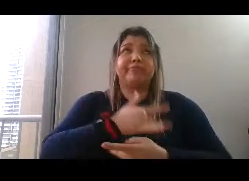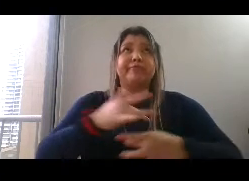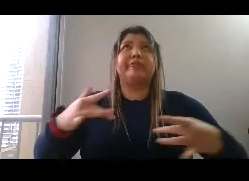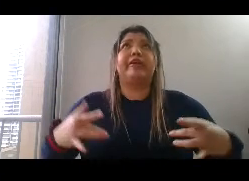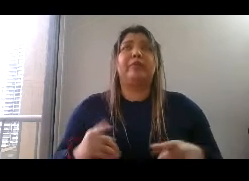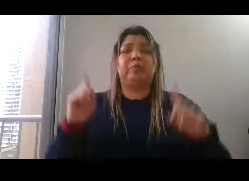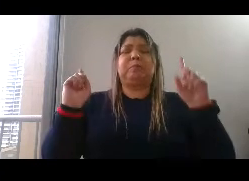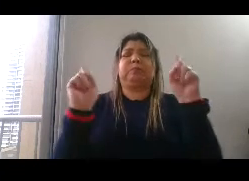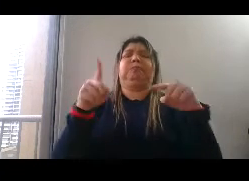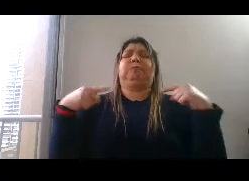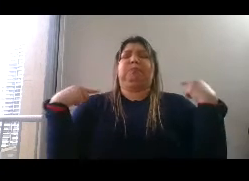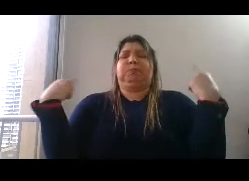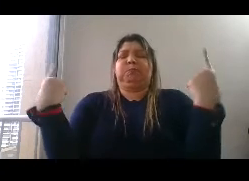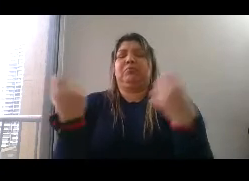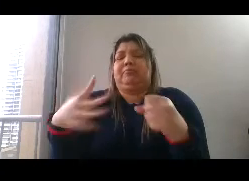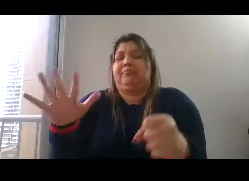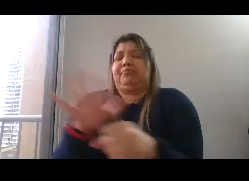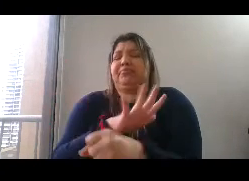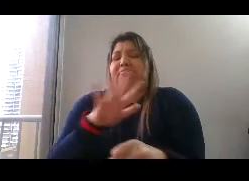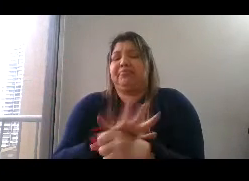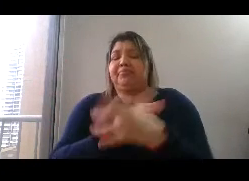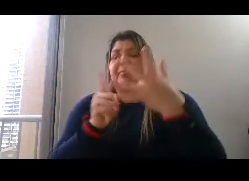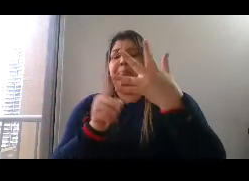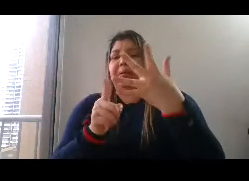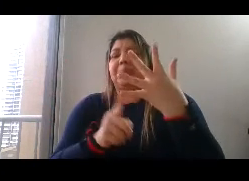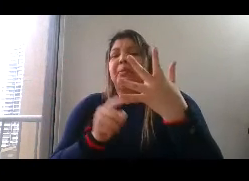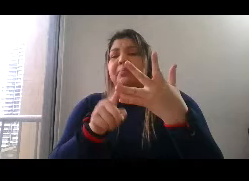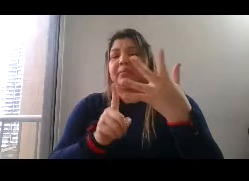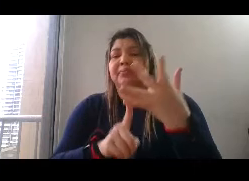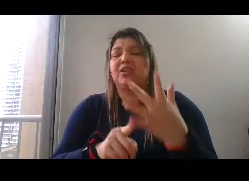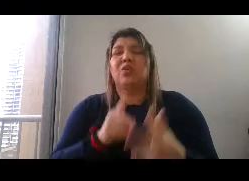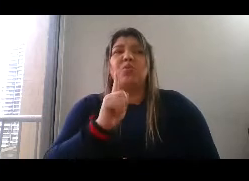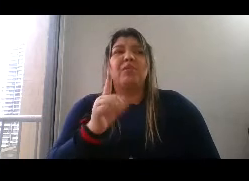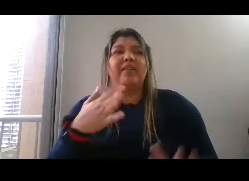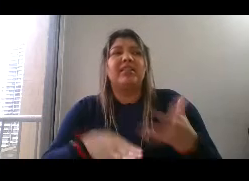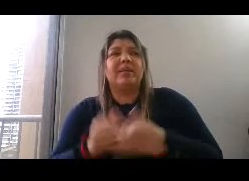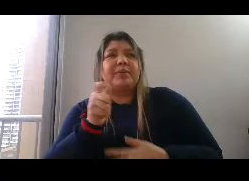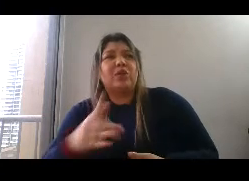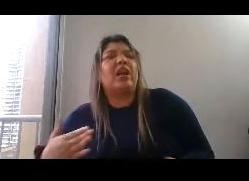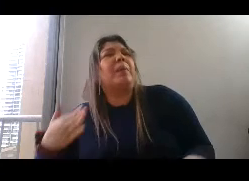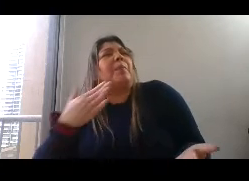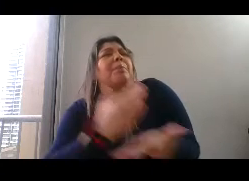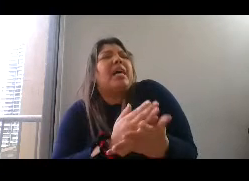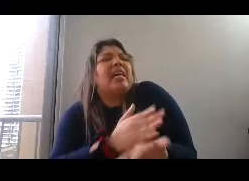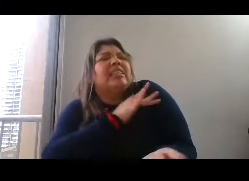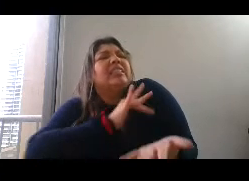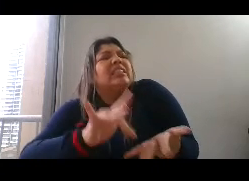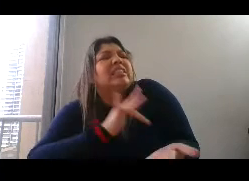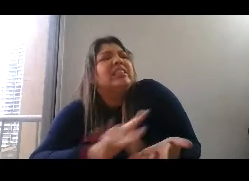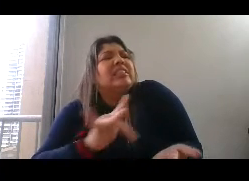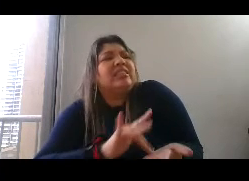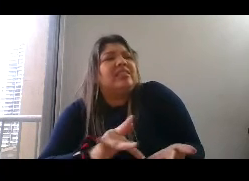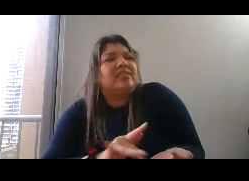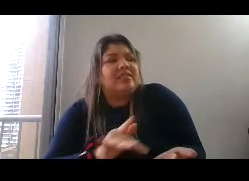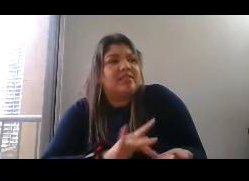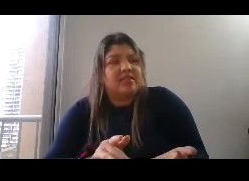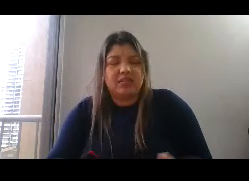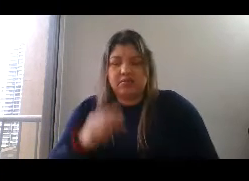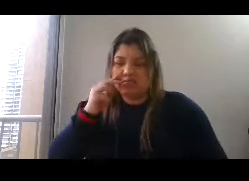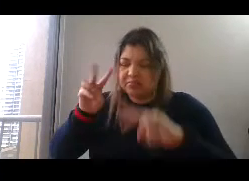y 5 porque los pacientes demandan servicios de consulta externa y esa consulta externa